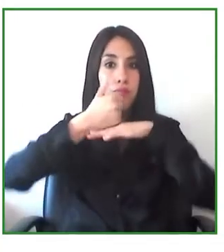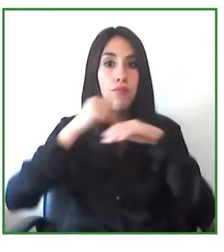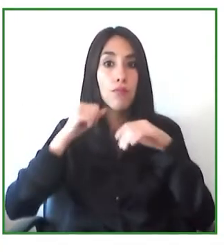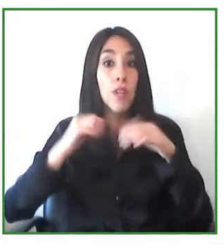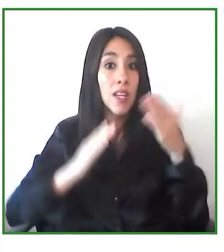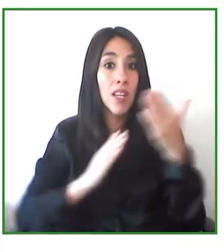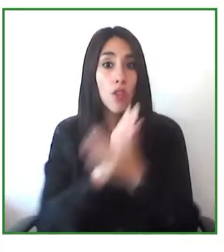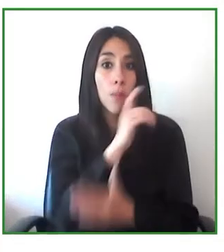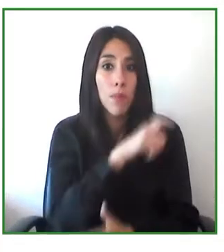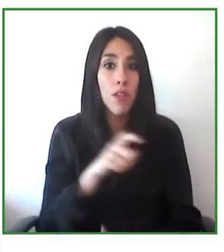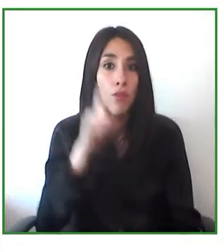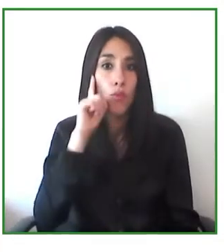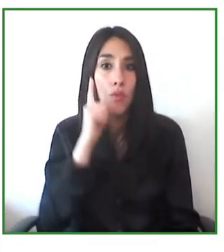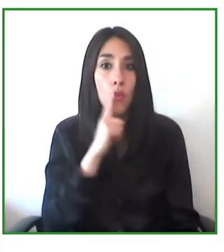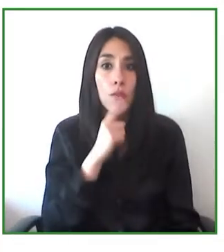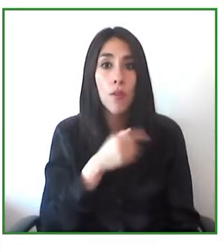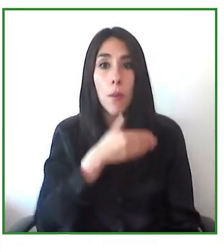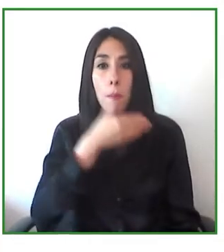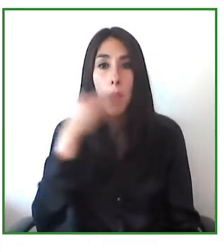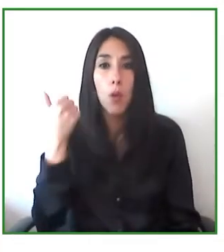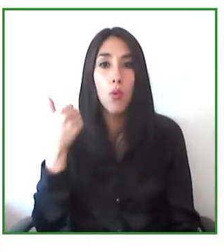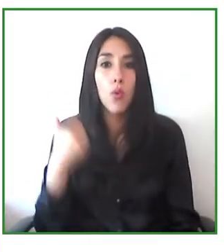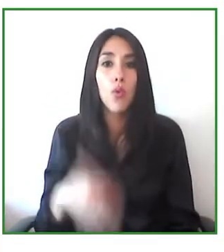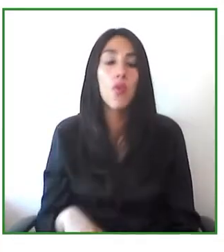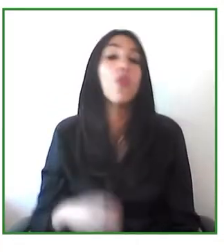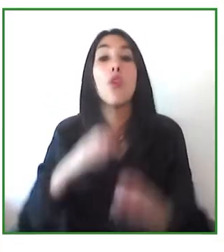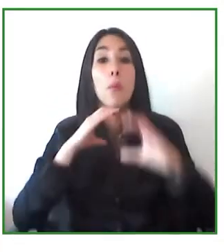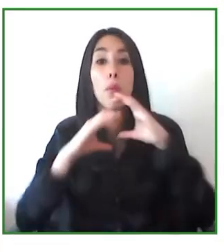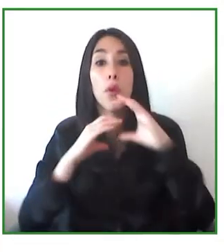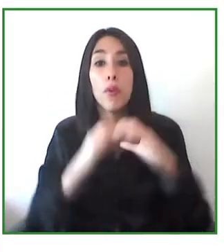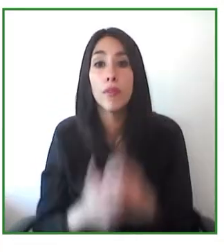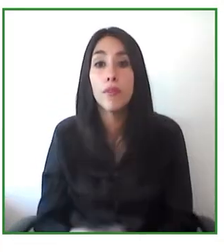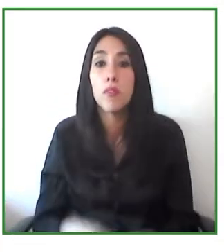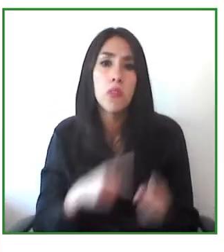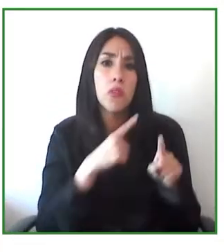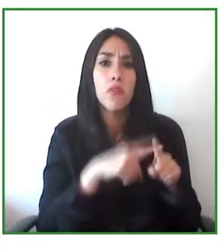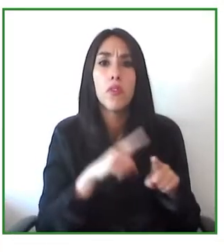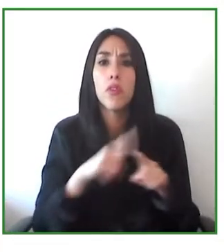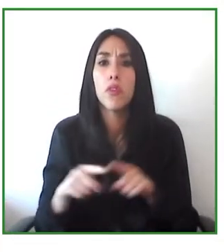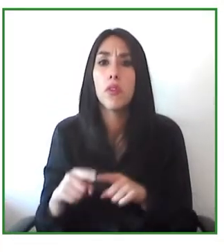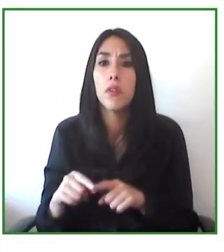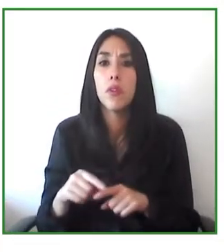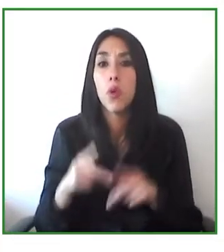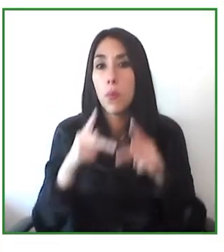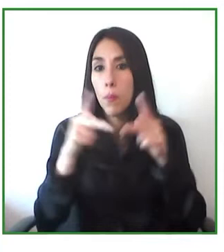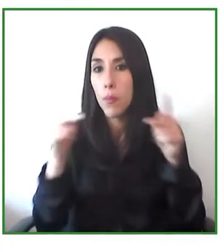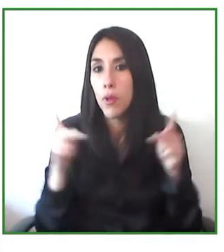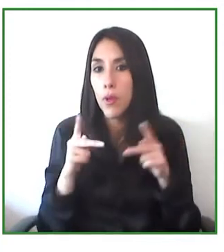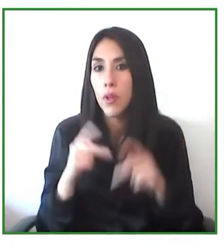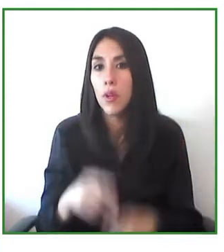de Comunicaciones y las diferentes entidades lo conocen y lo utilizan.